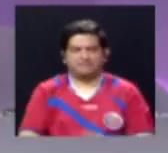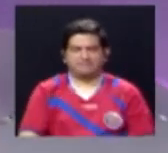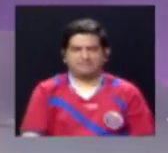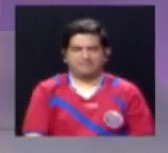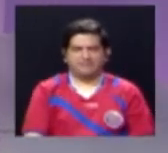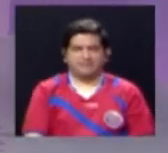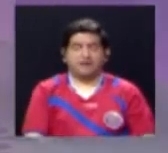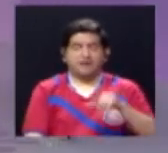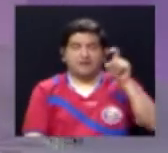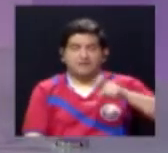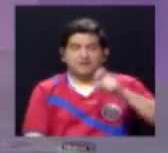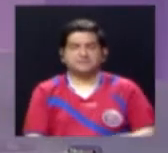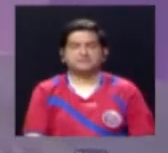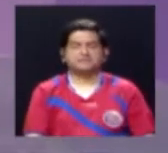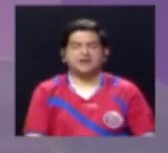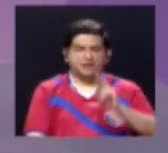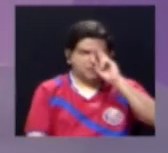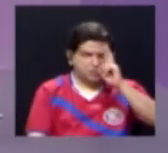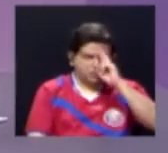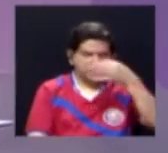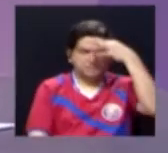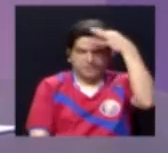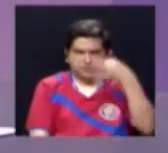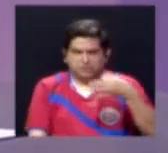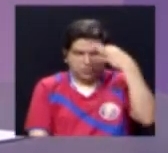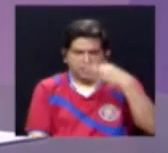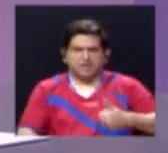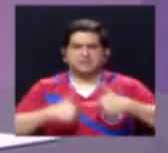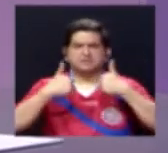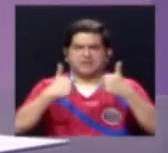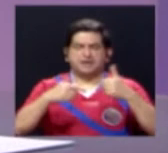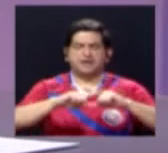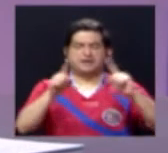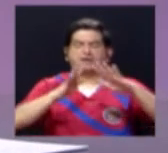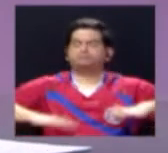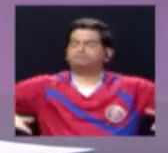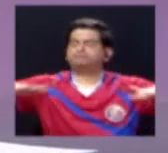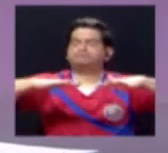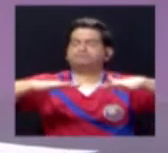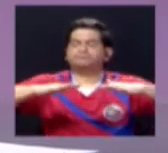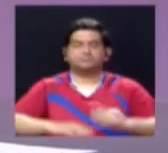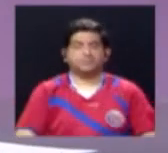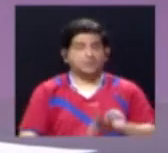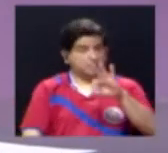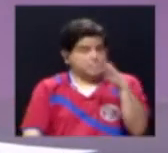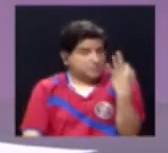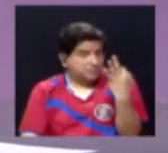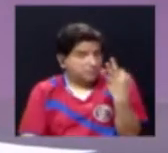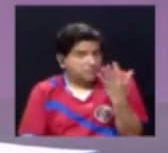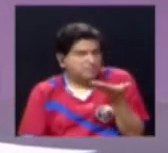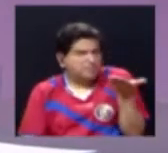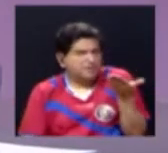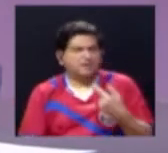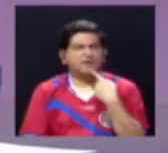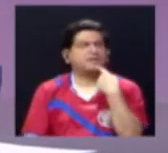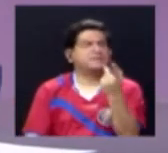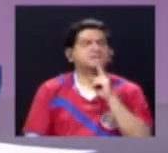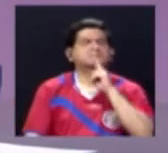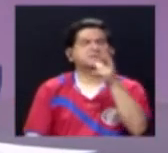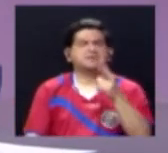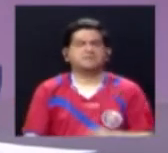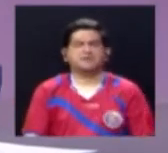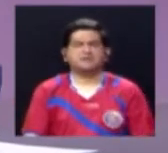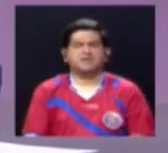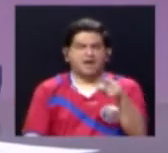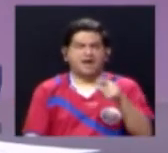tenemos que ganarnos el respeto y la credibilidad en los distintos espacios para poder decir realmente que